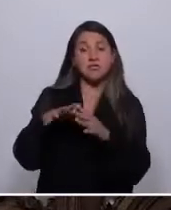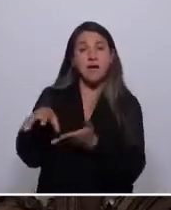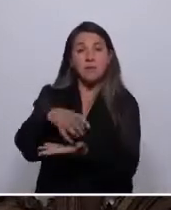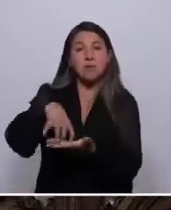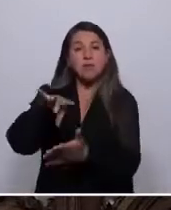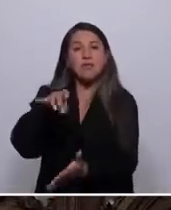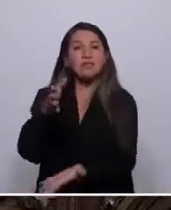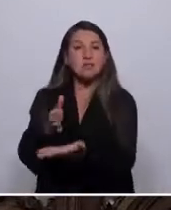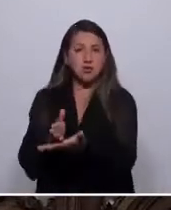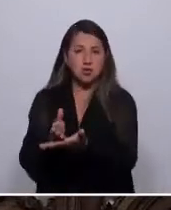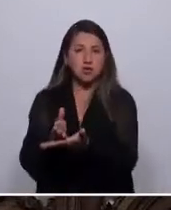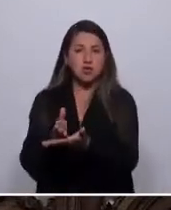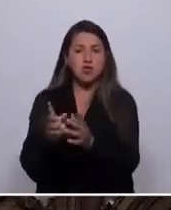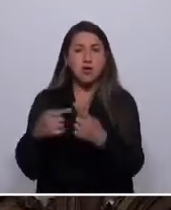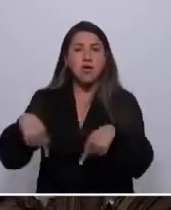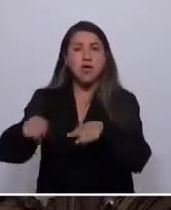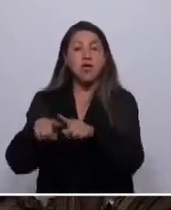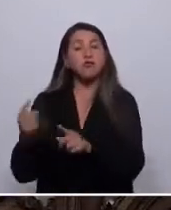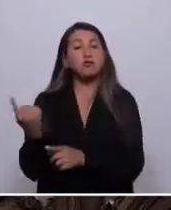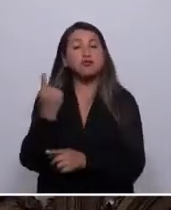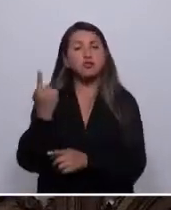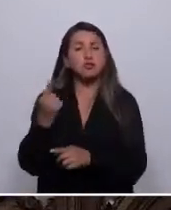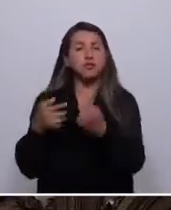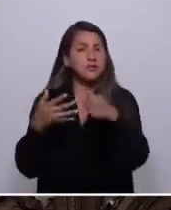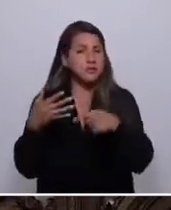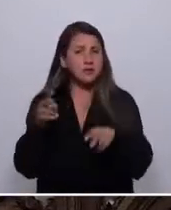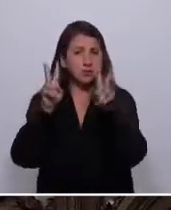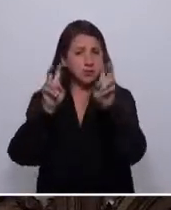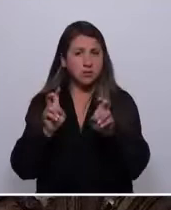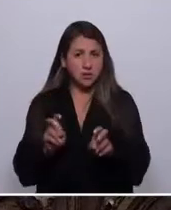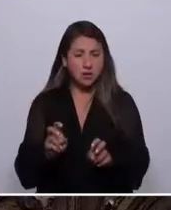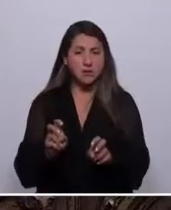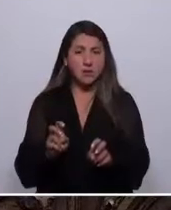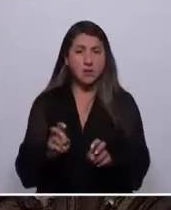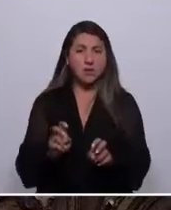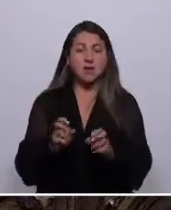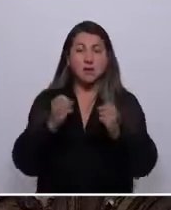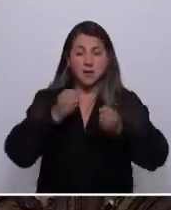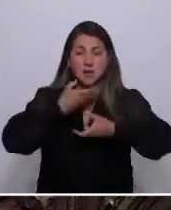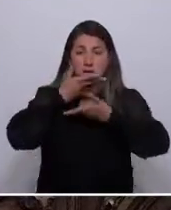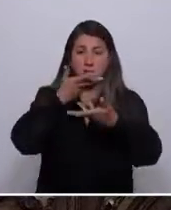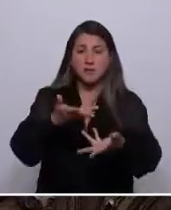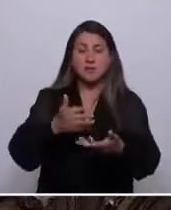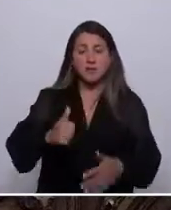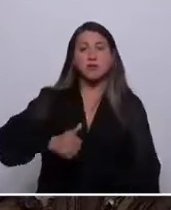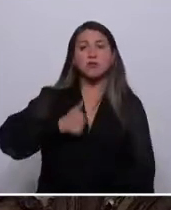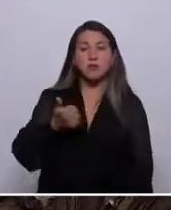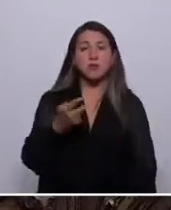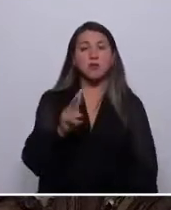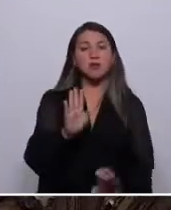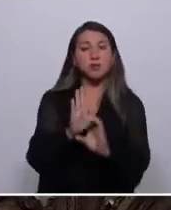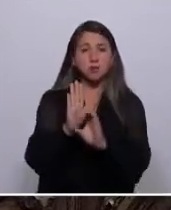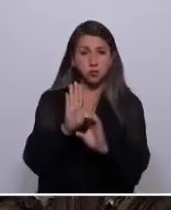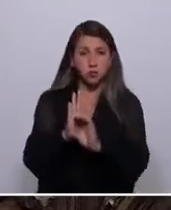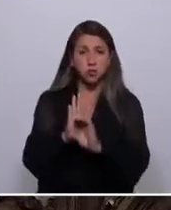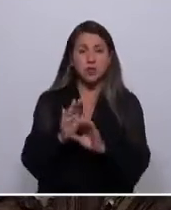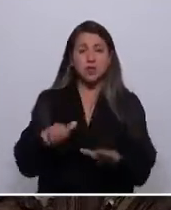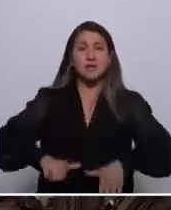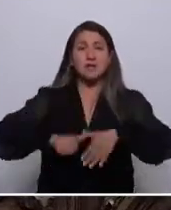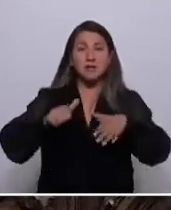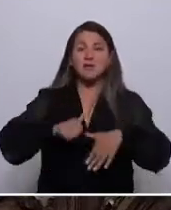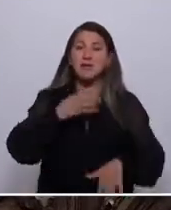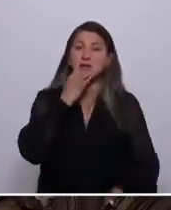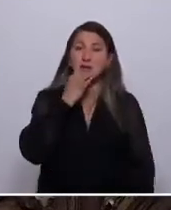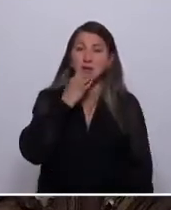por sí mismo varias cuestiones capitales, al expresar una voluntad constituyente el 16 de mayo